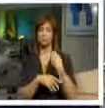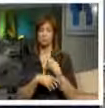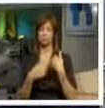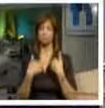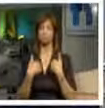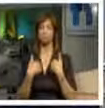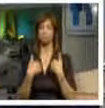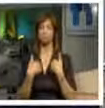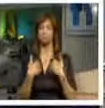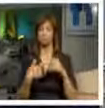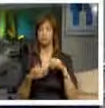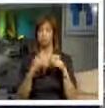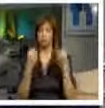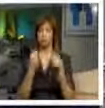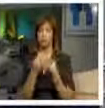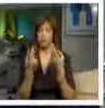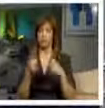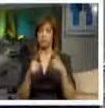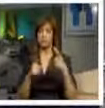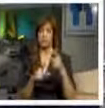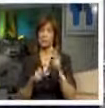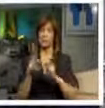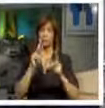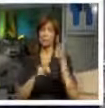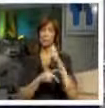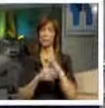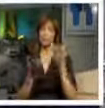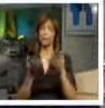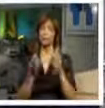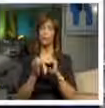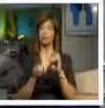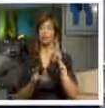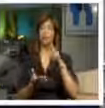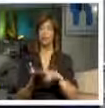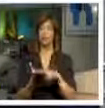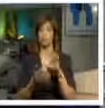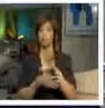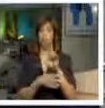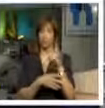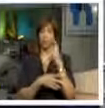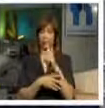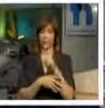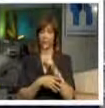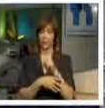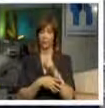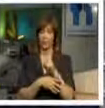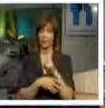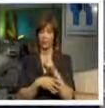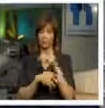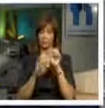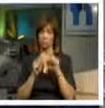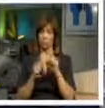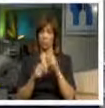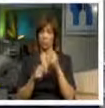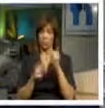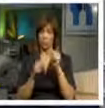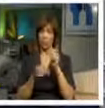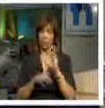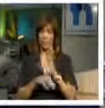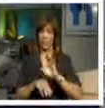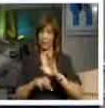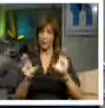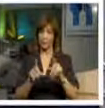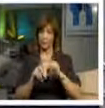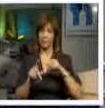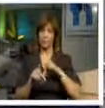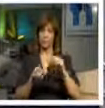tenido ya en nuestras oficinas casos de personas porque aquí hay más de 2.000 compañías de detectives que se dedican en esta práctica y